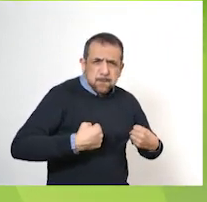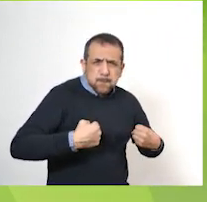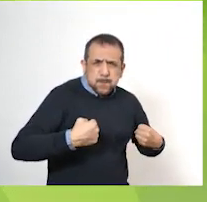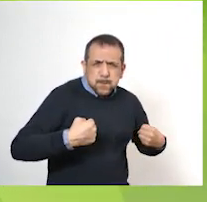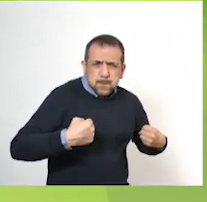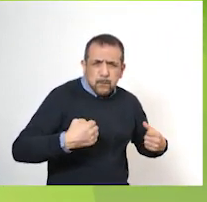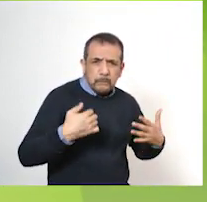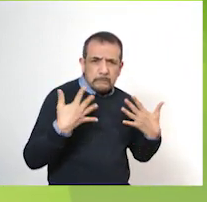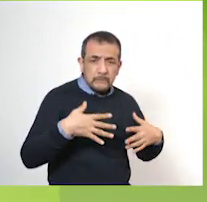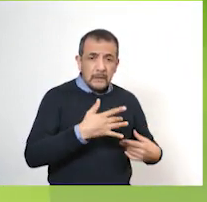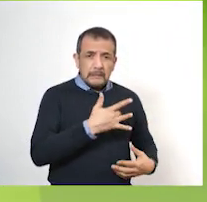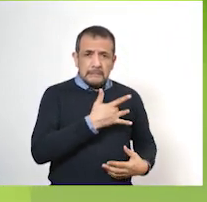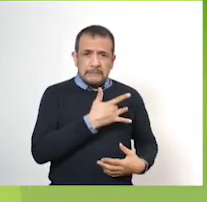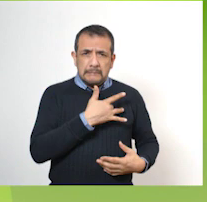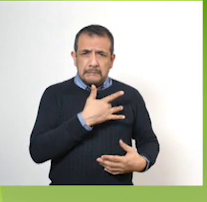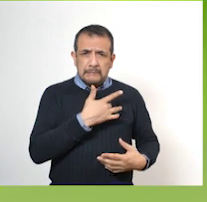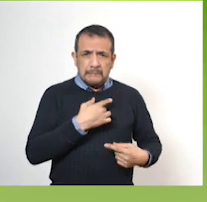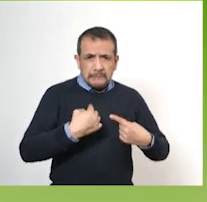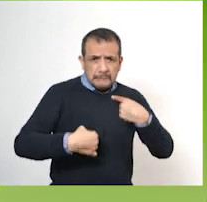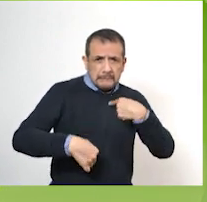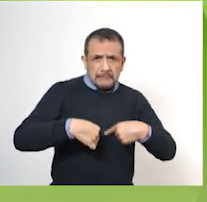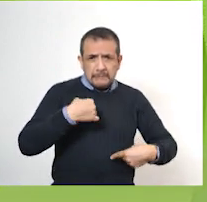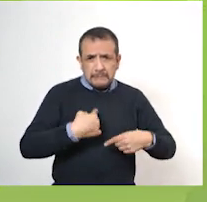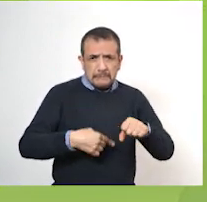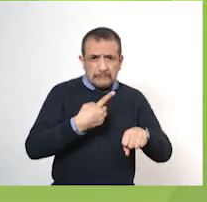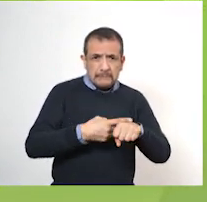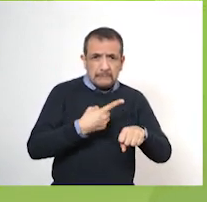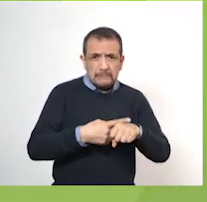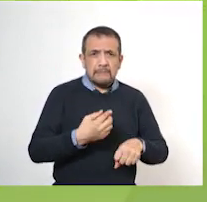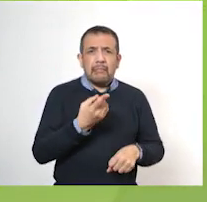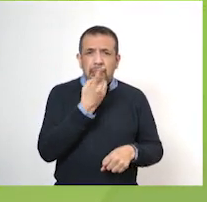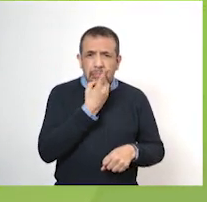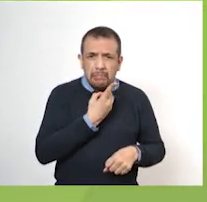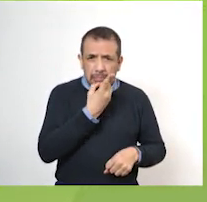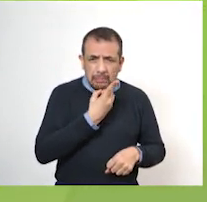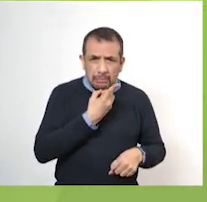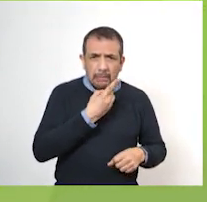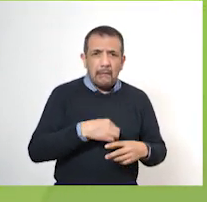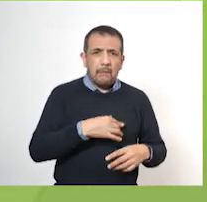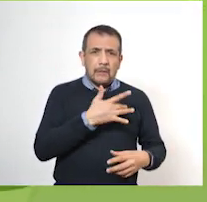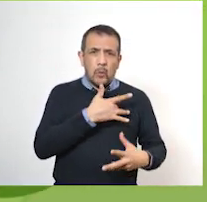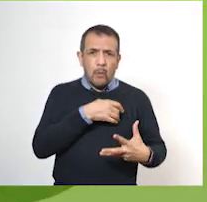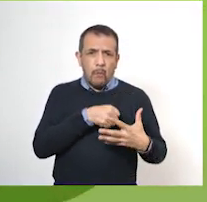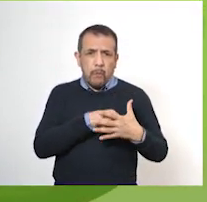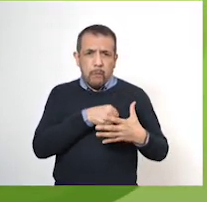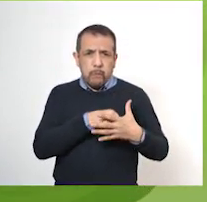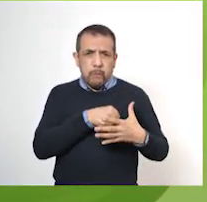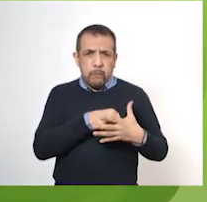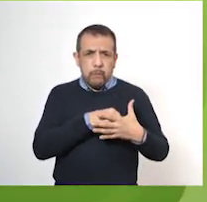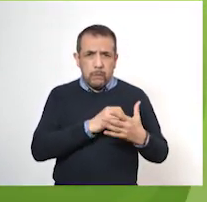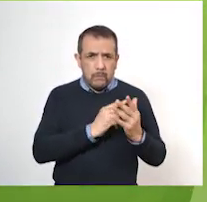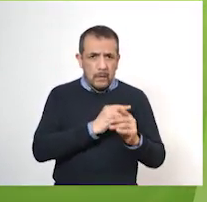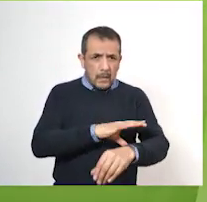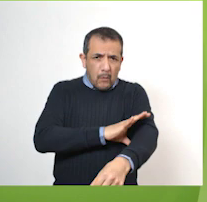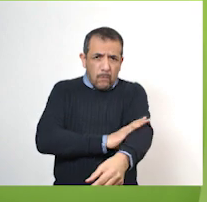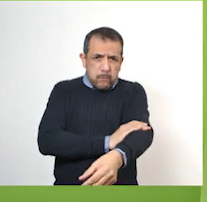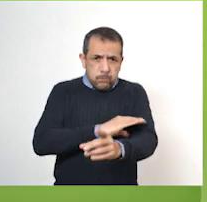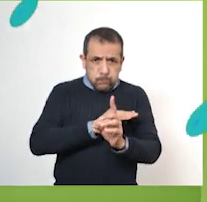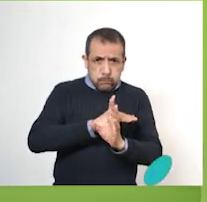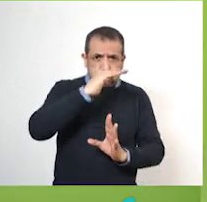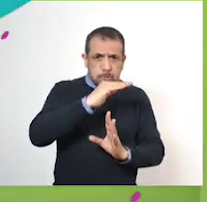sobrepeso, enfermedades cardiovasculares, diabetes, hipertensión, entre